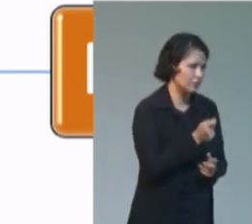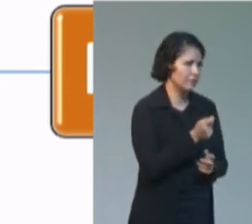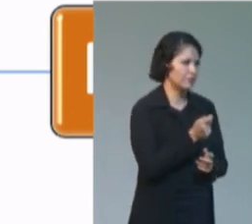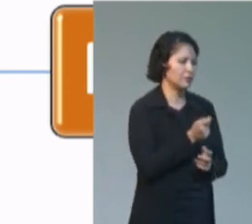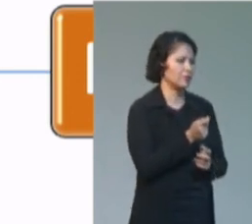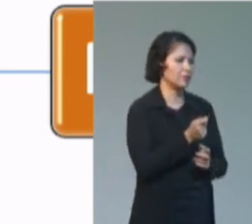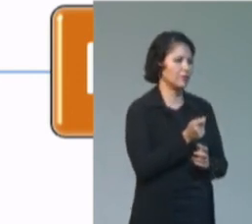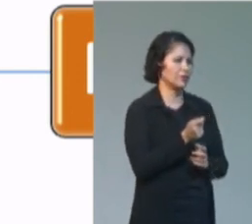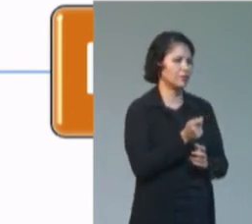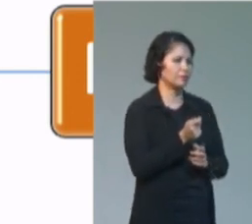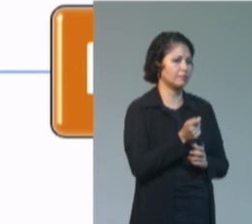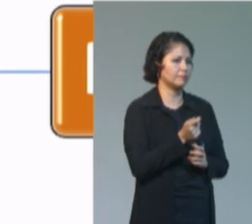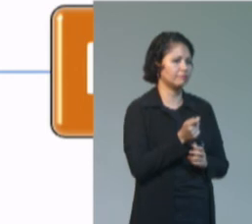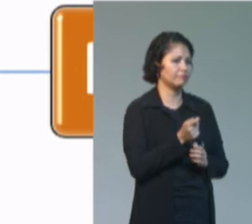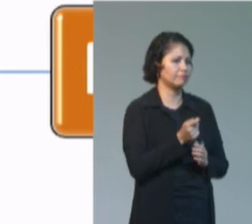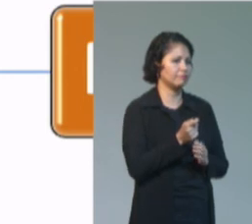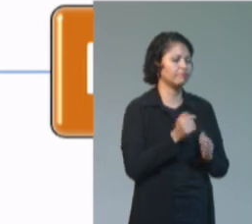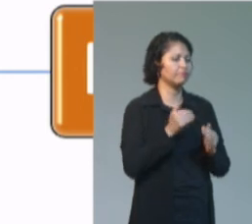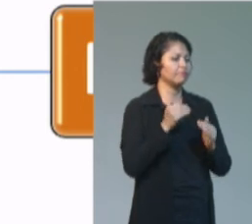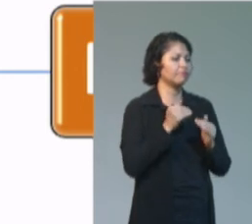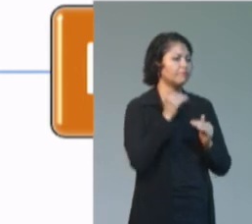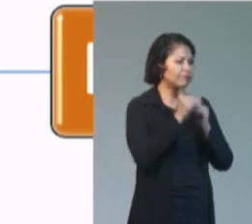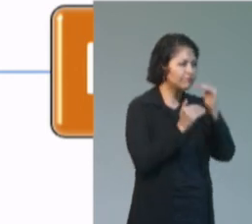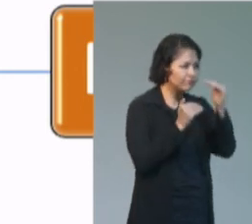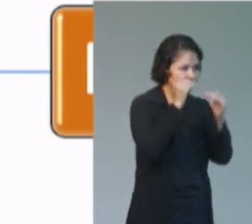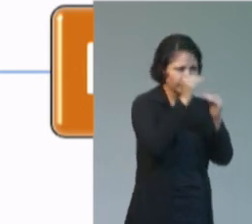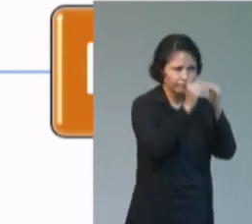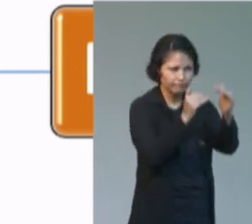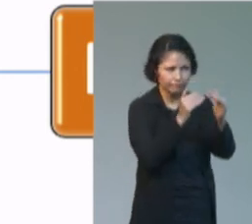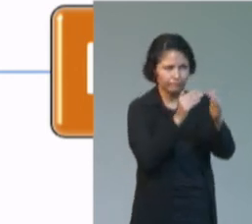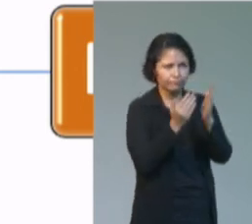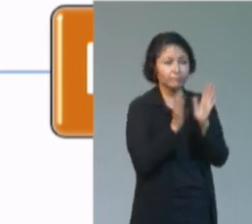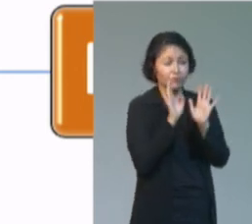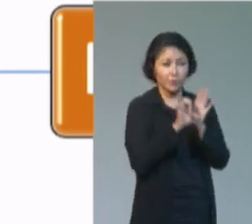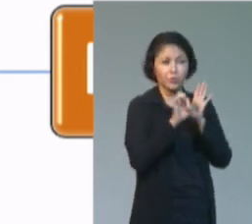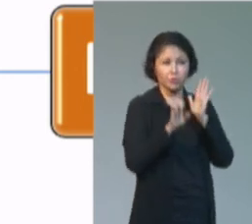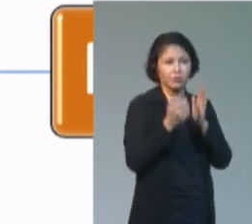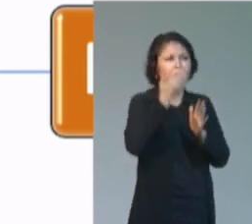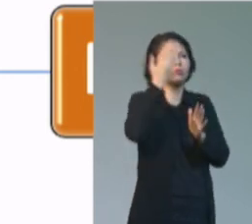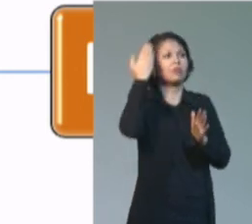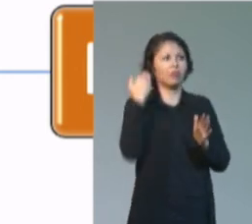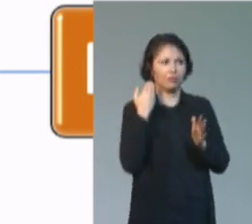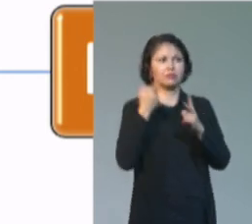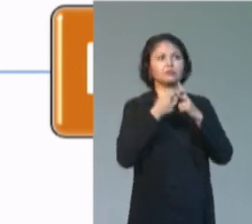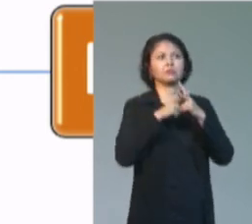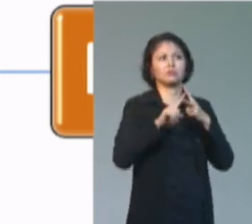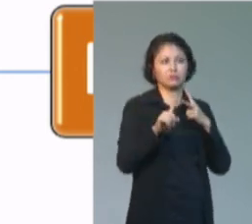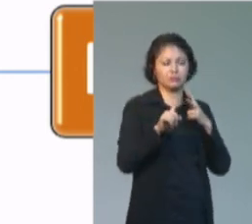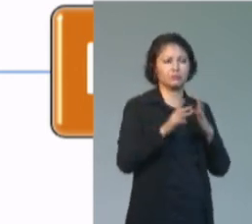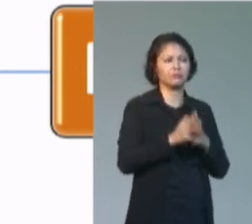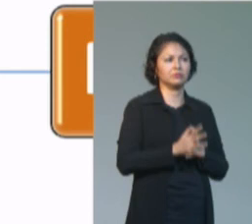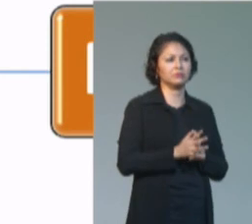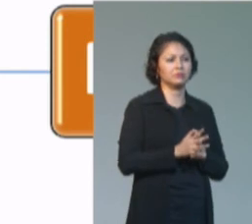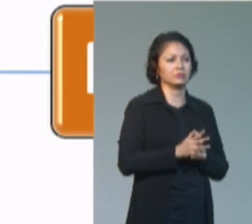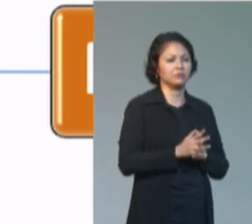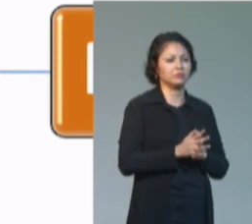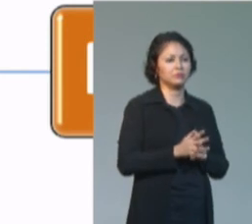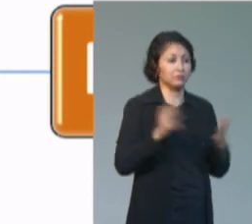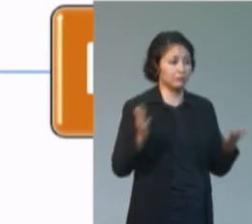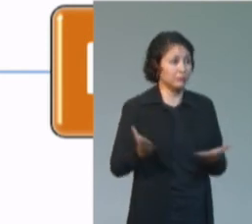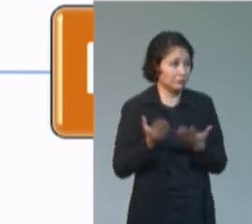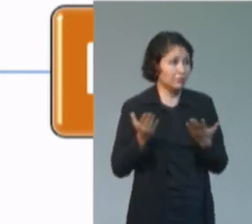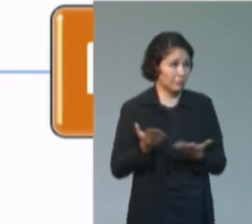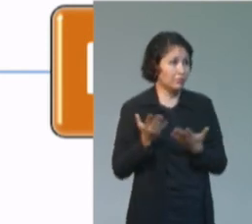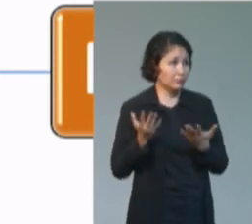va en una serie de direcciones si por una parte ante todo al principio del elearning pues todo lo que se hacía era